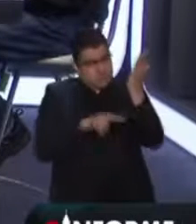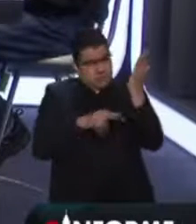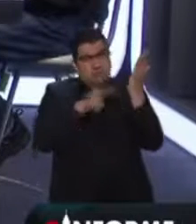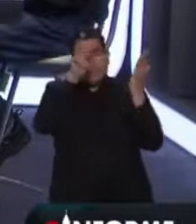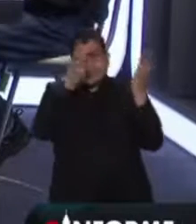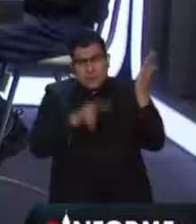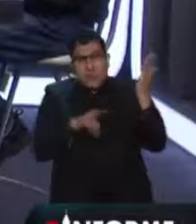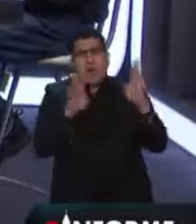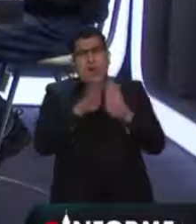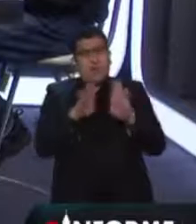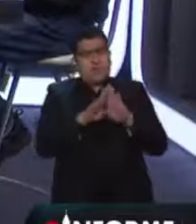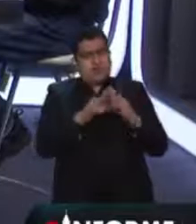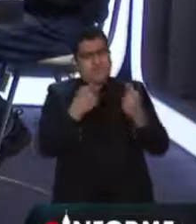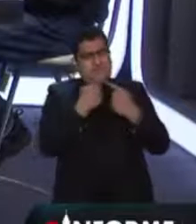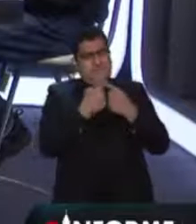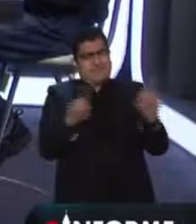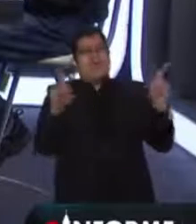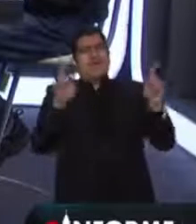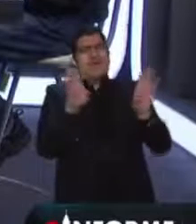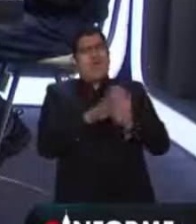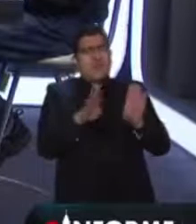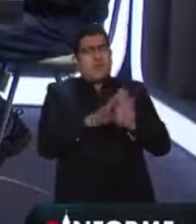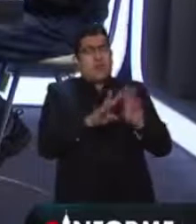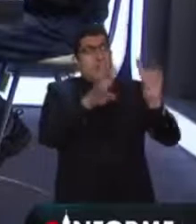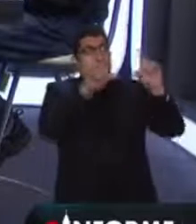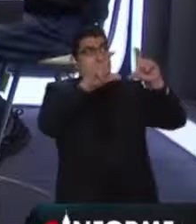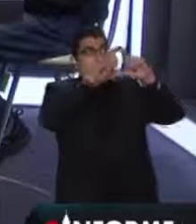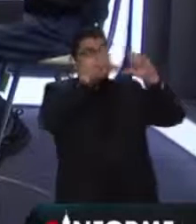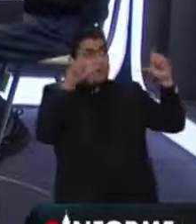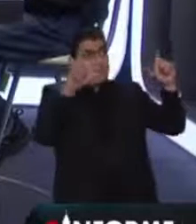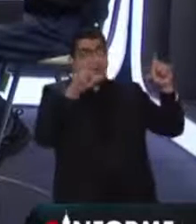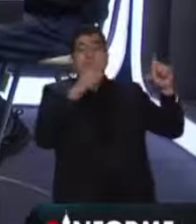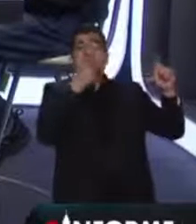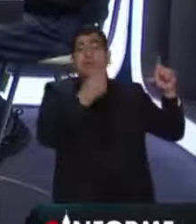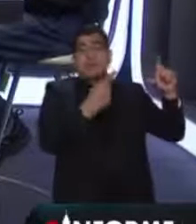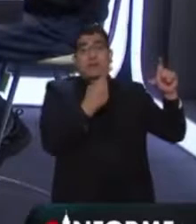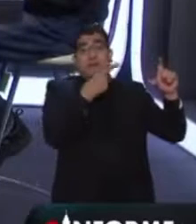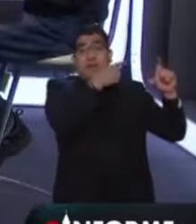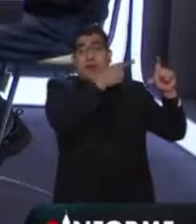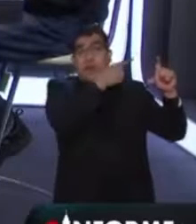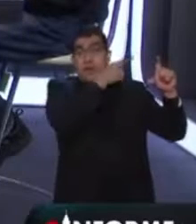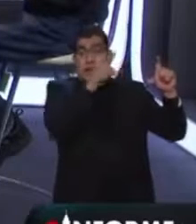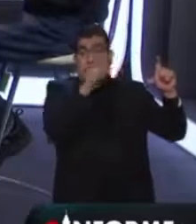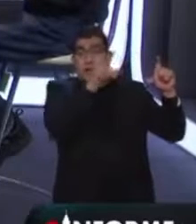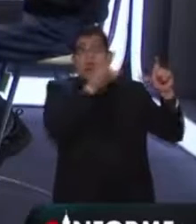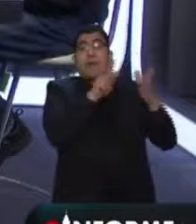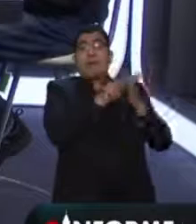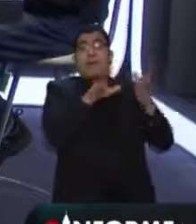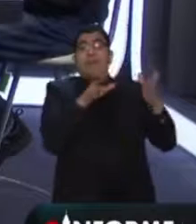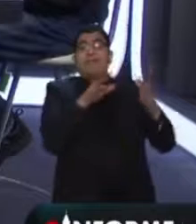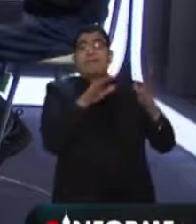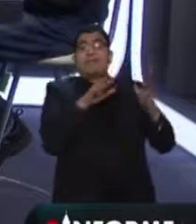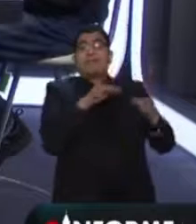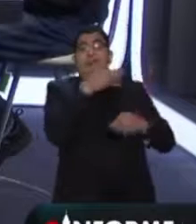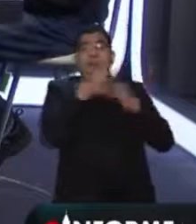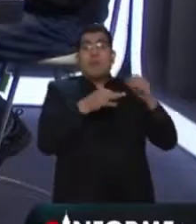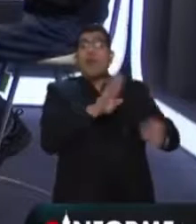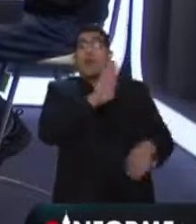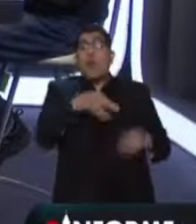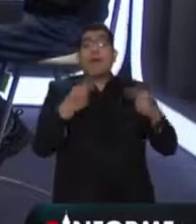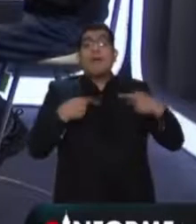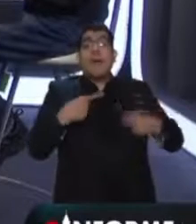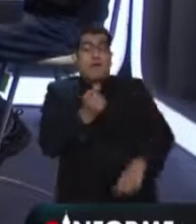un panorama distinto al título de la nota que decía... Te da a entender otra cosa. Sí, porque decía, mueren